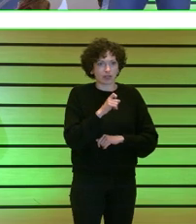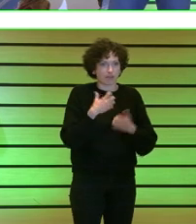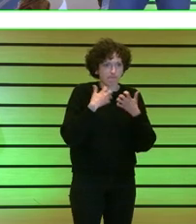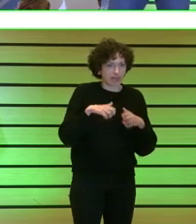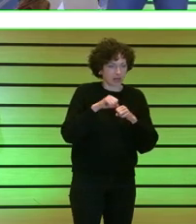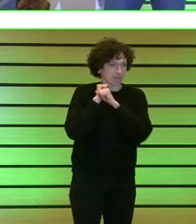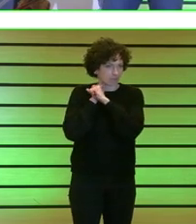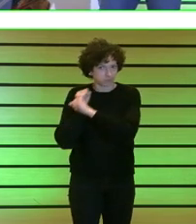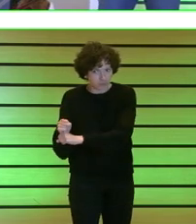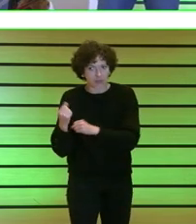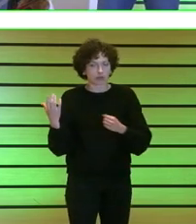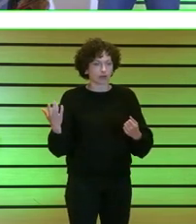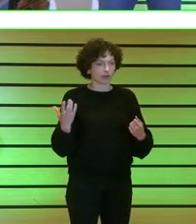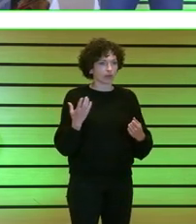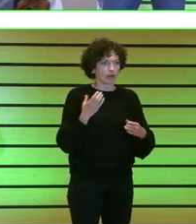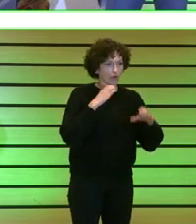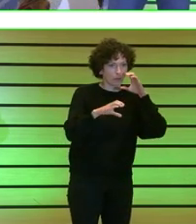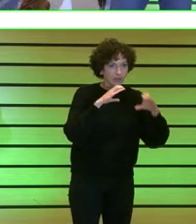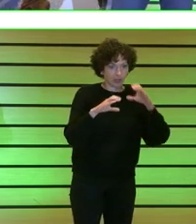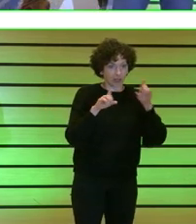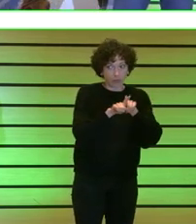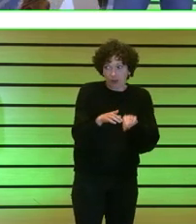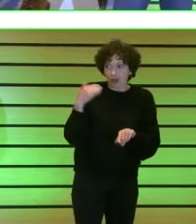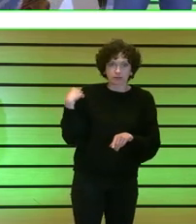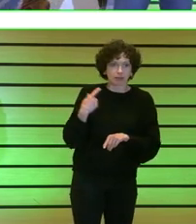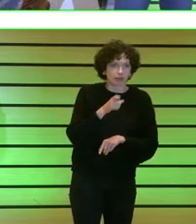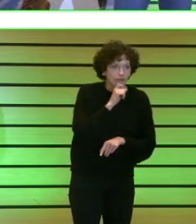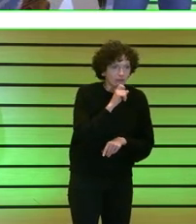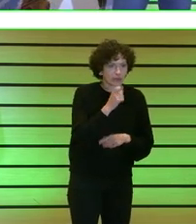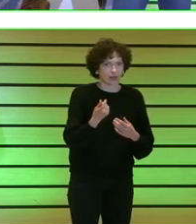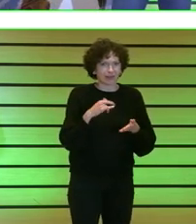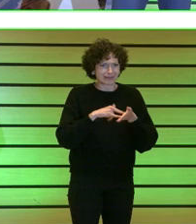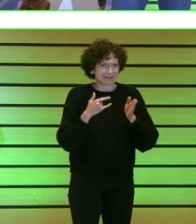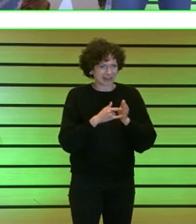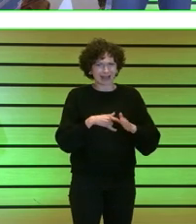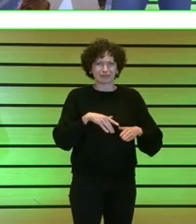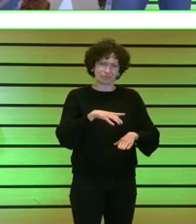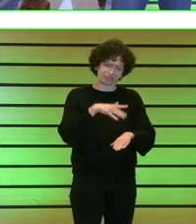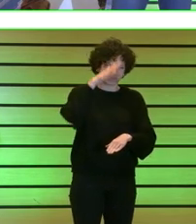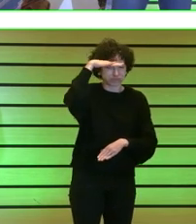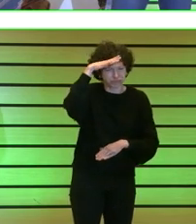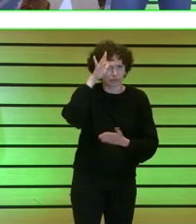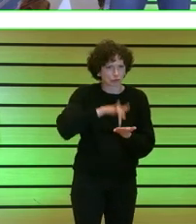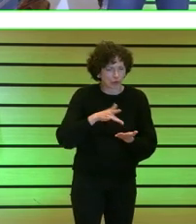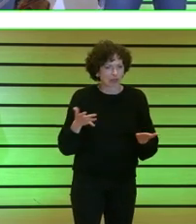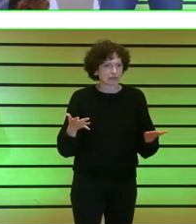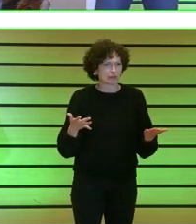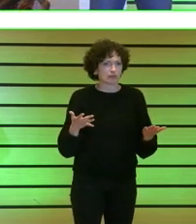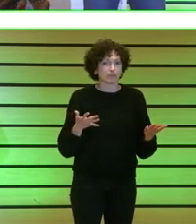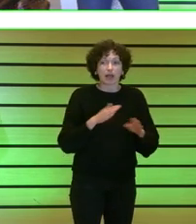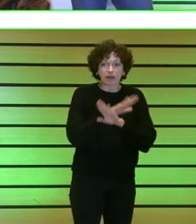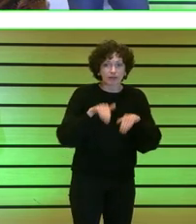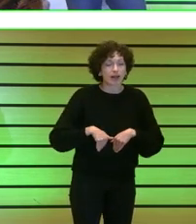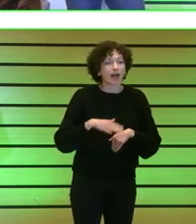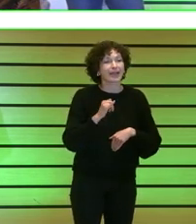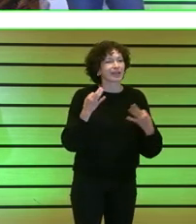tiene dificultades para comunicarse como lo hacía hasta ese momento se le somete a técnicas invasivas y finalmente Bueno pues lo que hay es